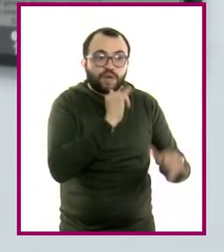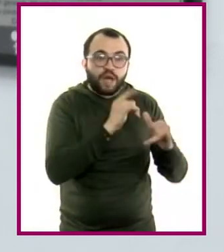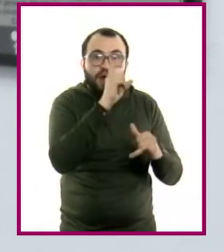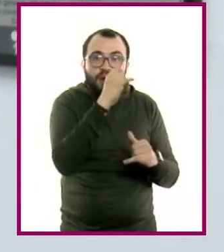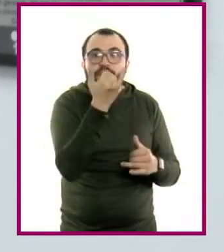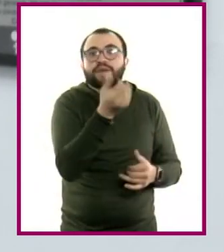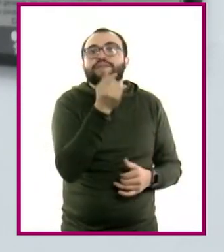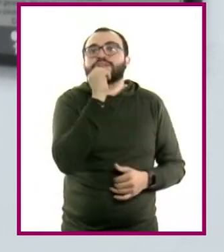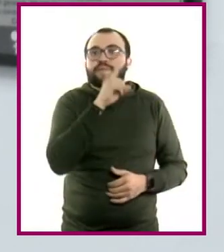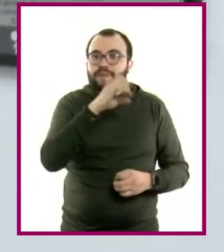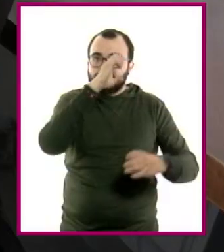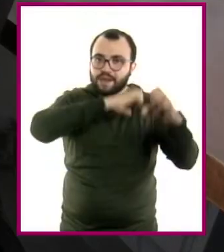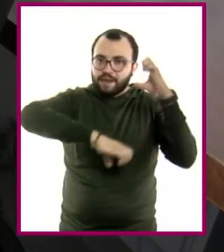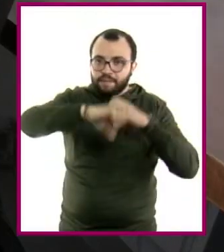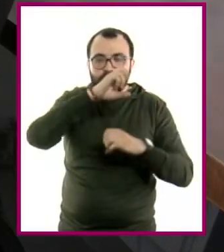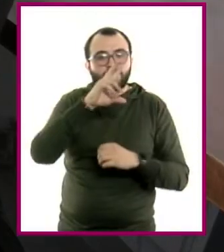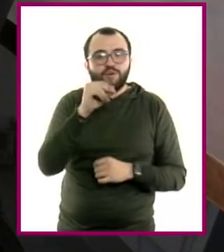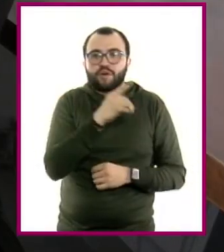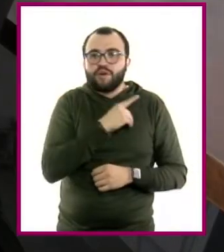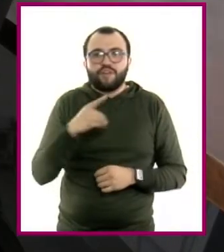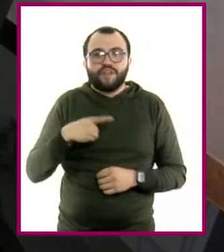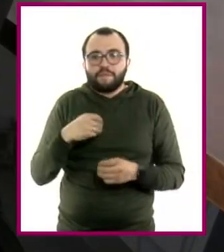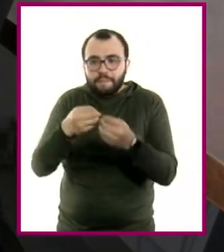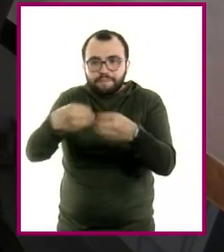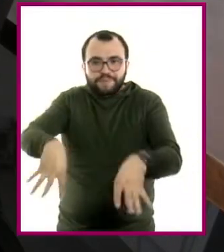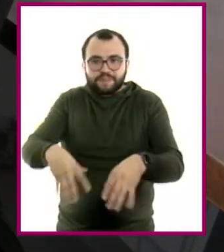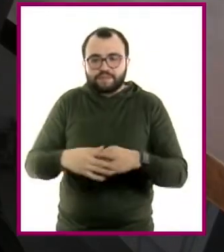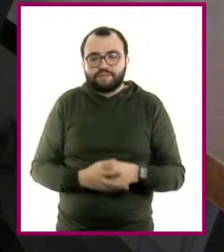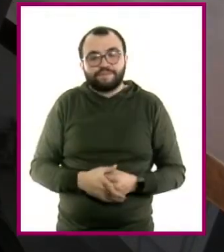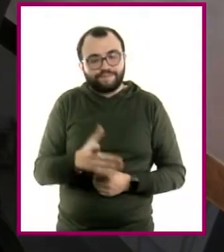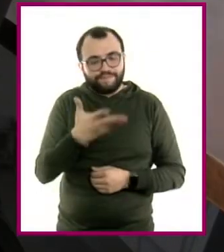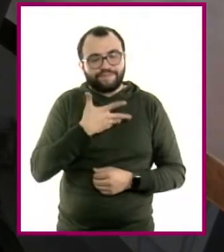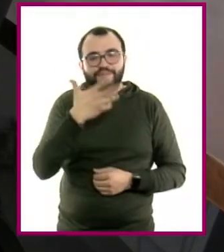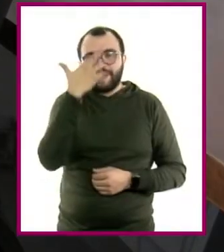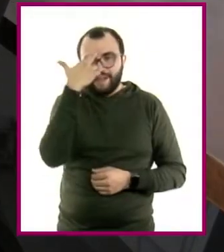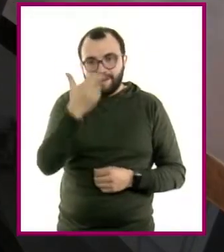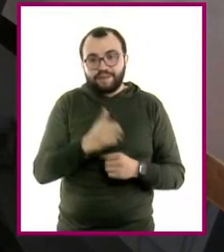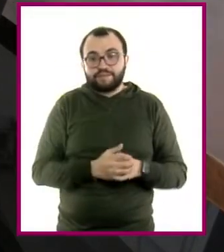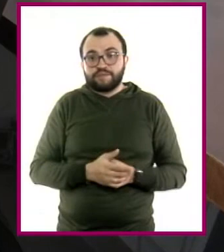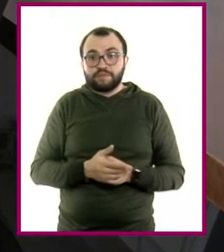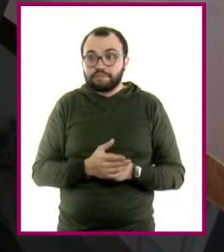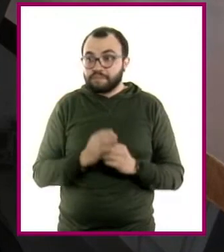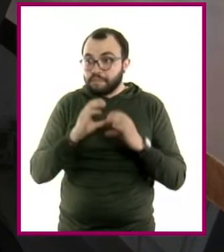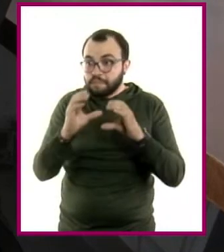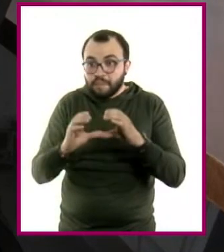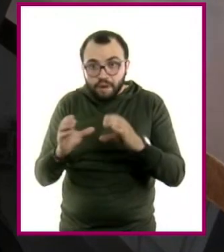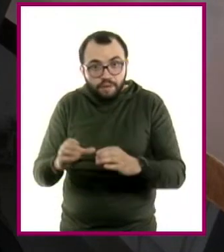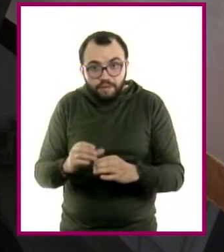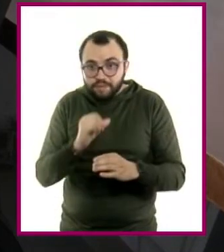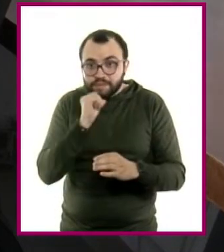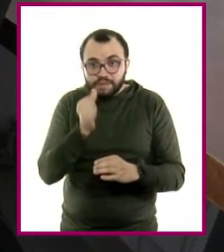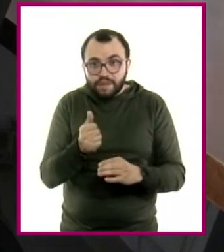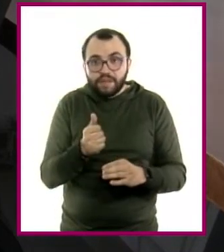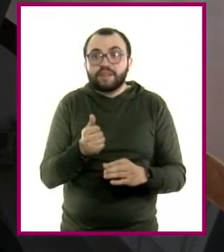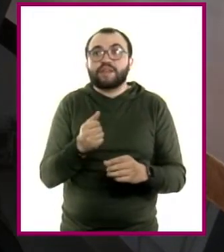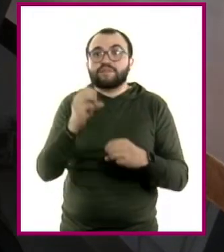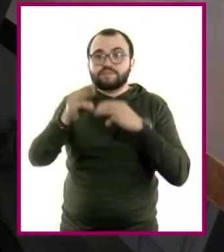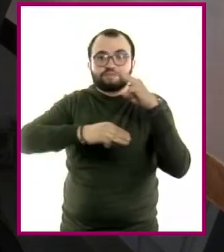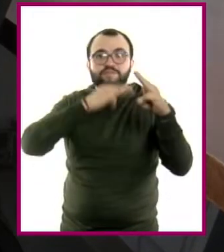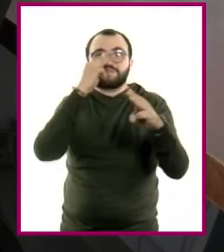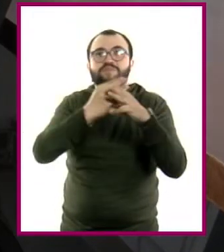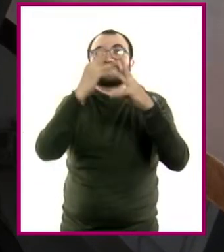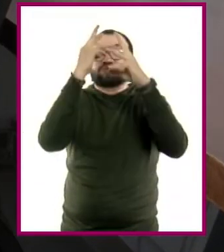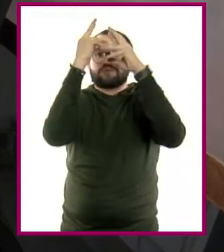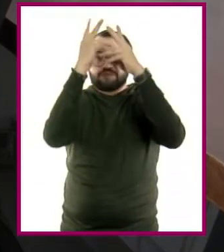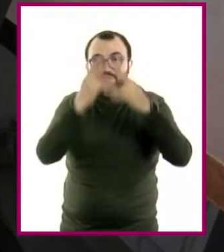No debemos desperdiciarla. Tienen toda la razón, chicos. Si no cuidamos el medio ambiente, el deterioro del planeta nos